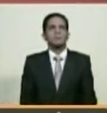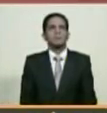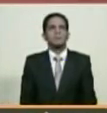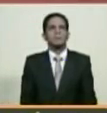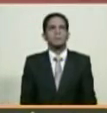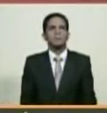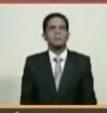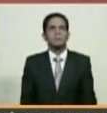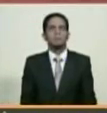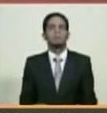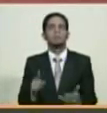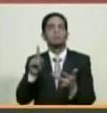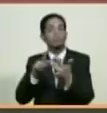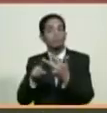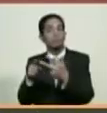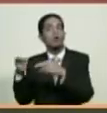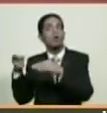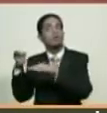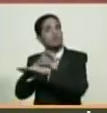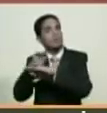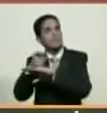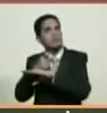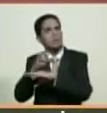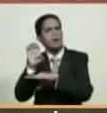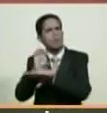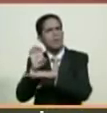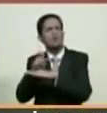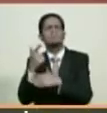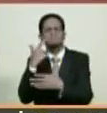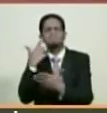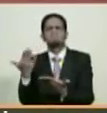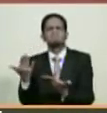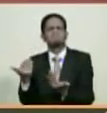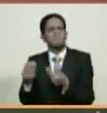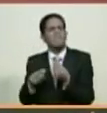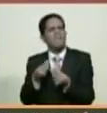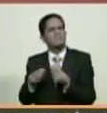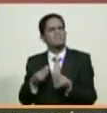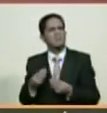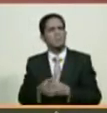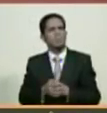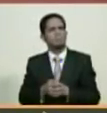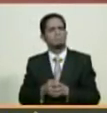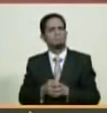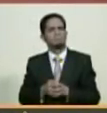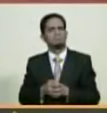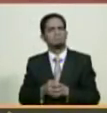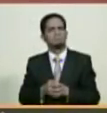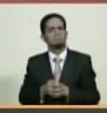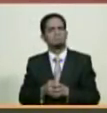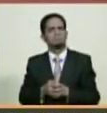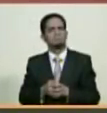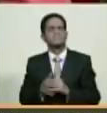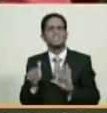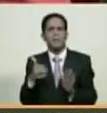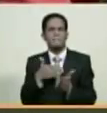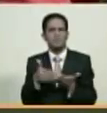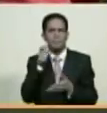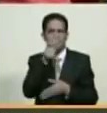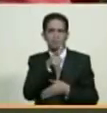Y al gobierno de Ecuador, y decirle, mire, ¿cómo hacemos? ¿Cómo hacemos con los 6,5 millones que viven